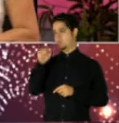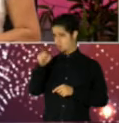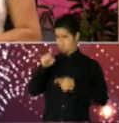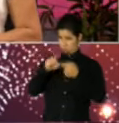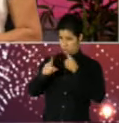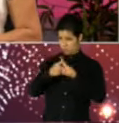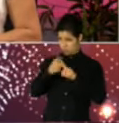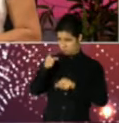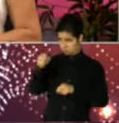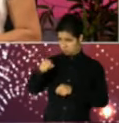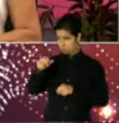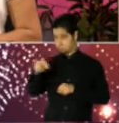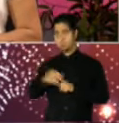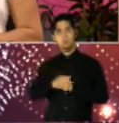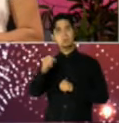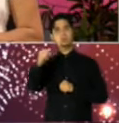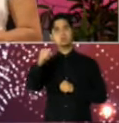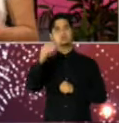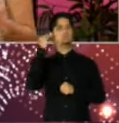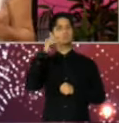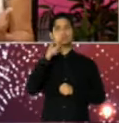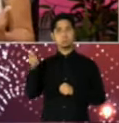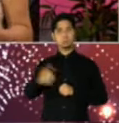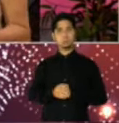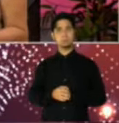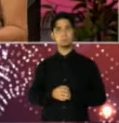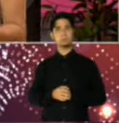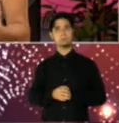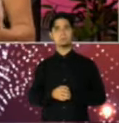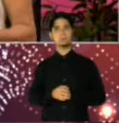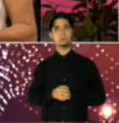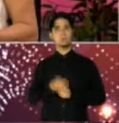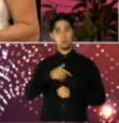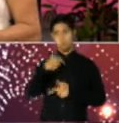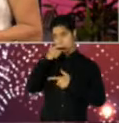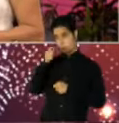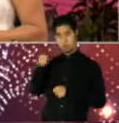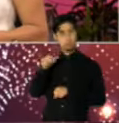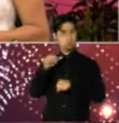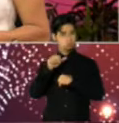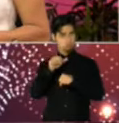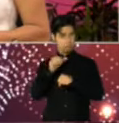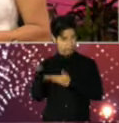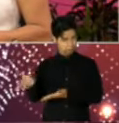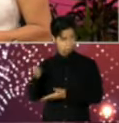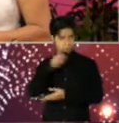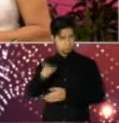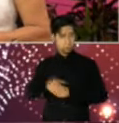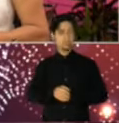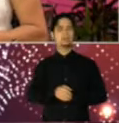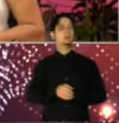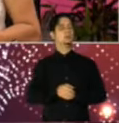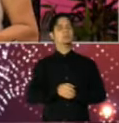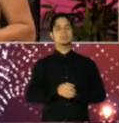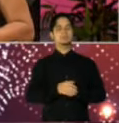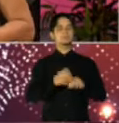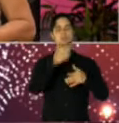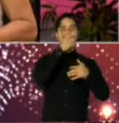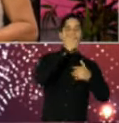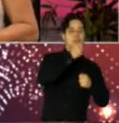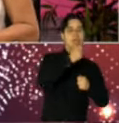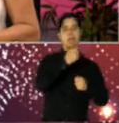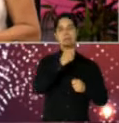Laureano es conocido. O sea, es una persona... ¿Y usted confía en el señor Laureano? No se trata de que confíe o